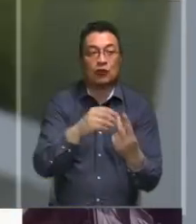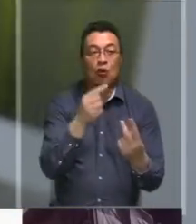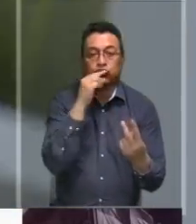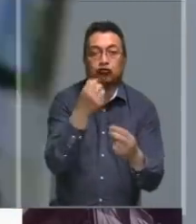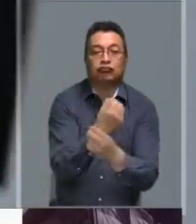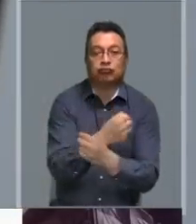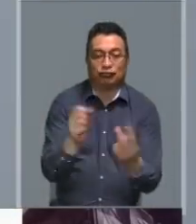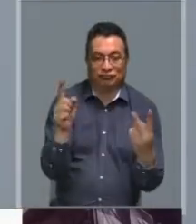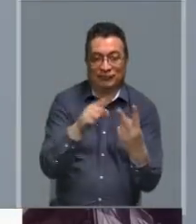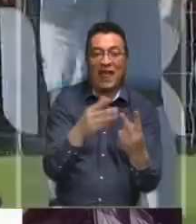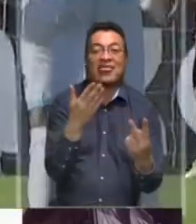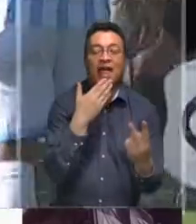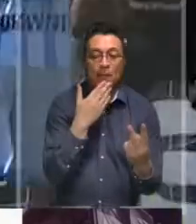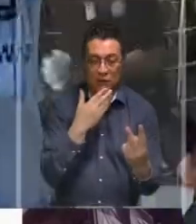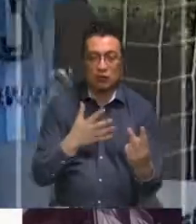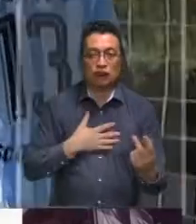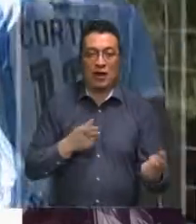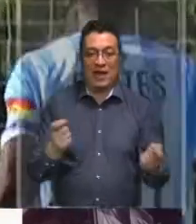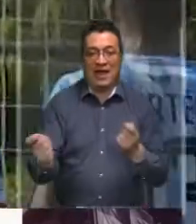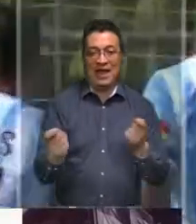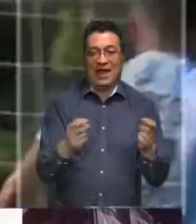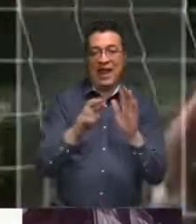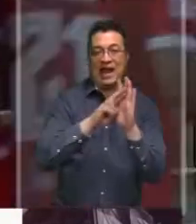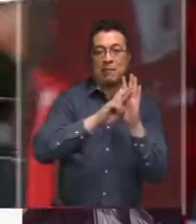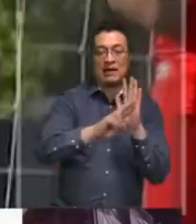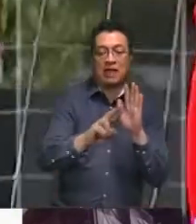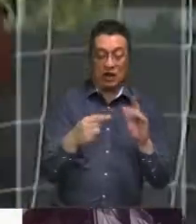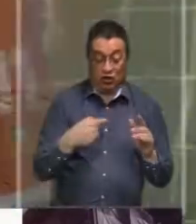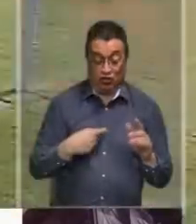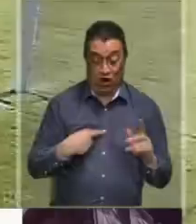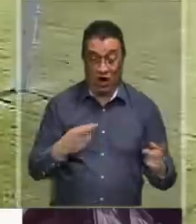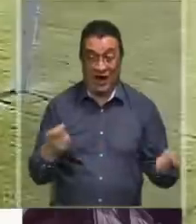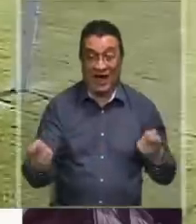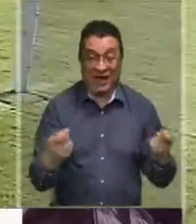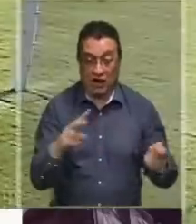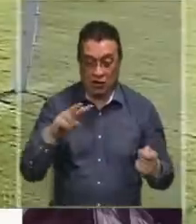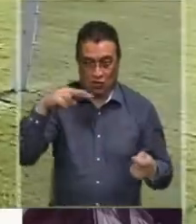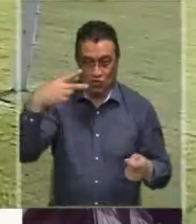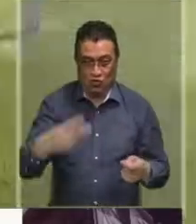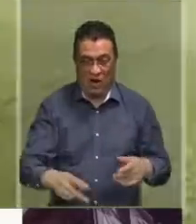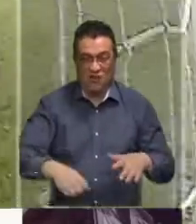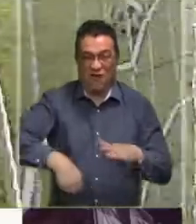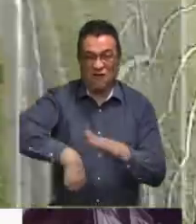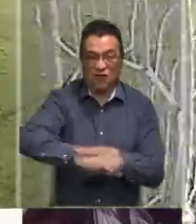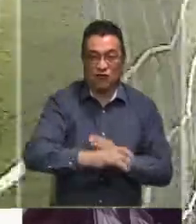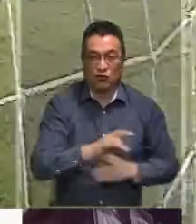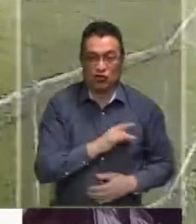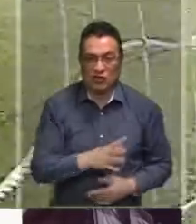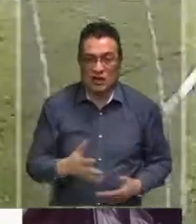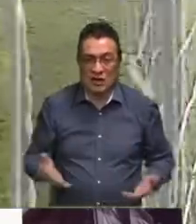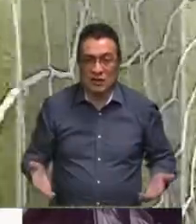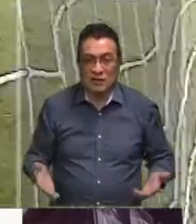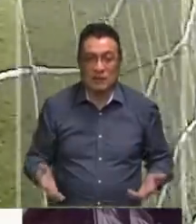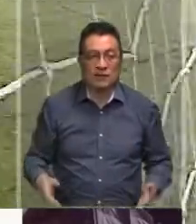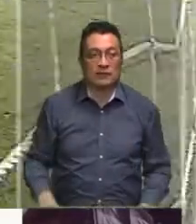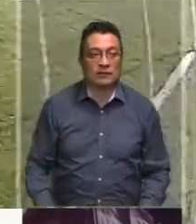retiro. ¿Son los intermediarios los nuevos dueños del fútbol chileno?